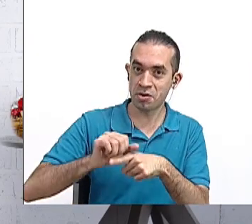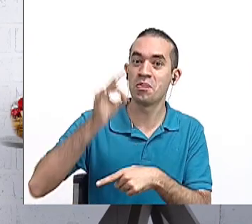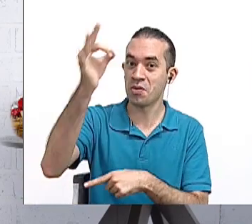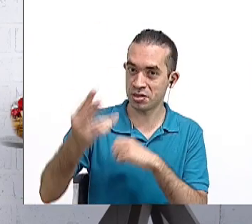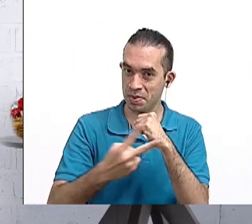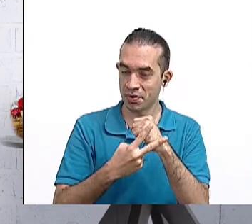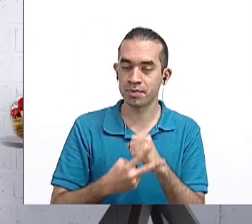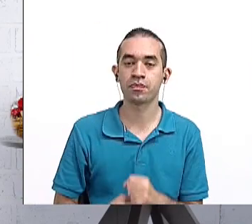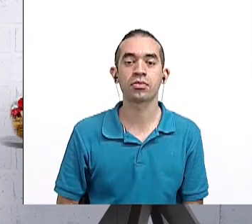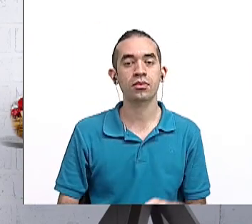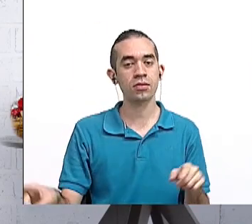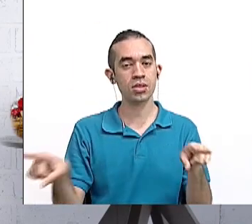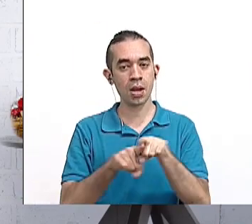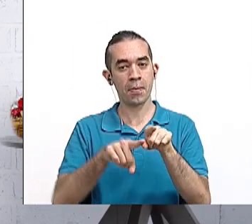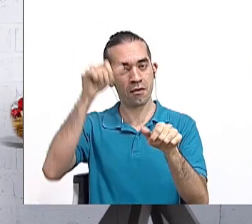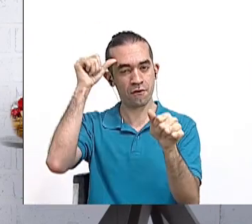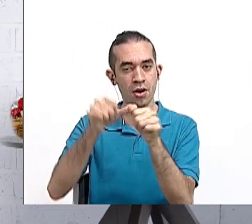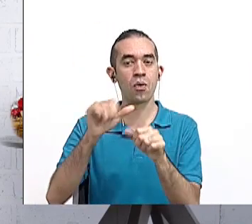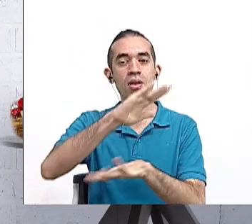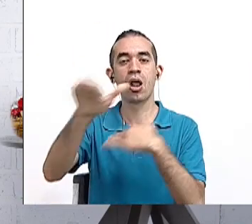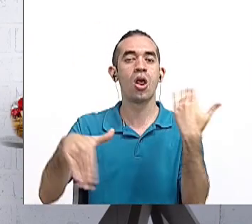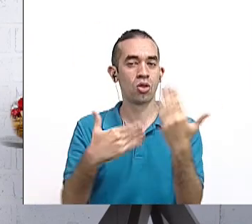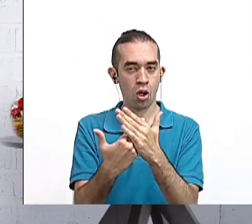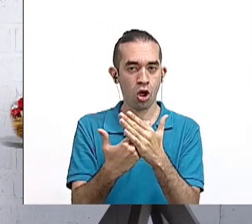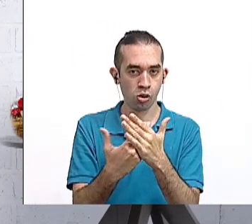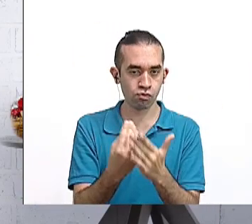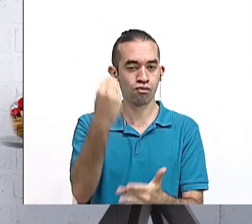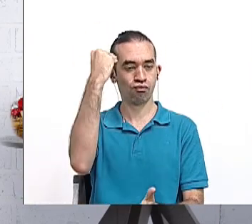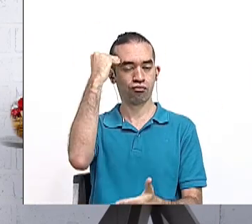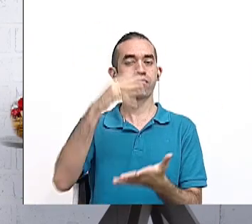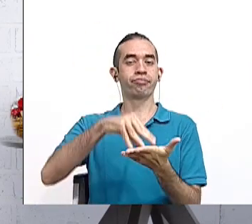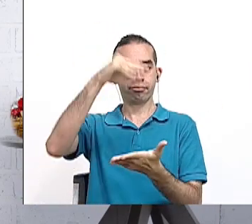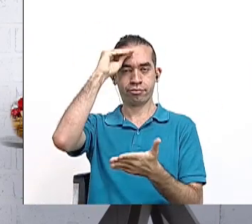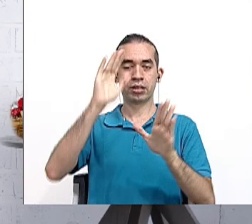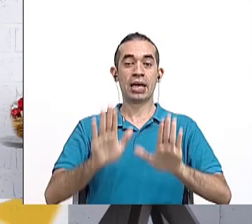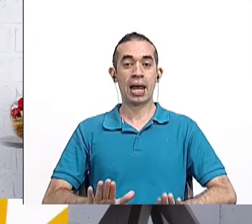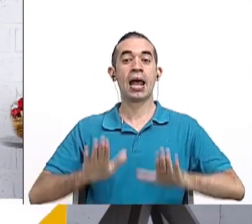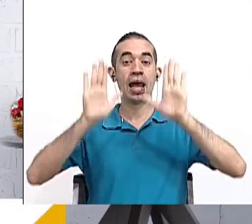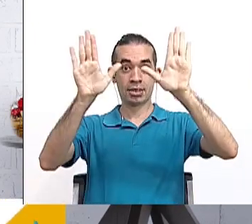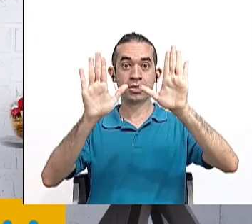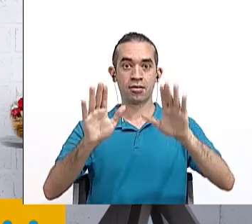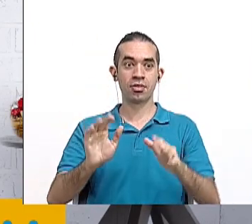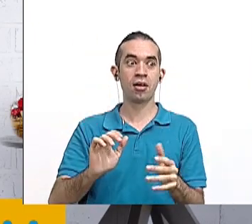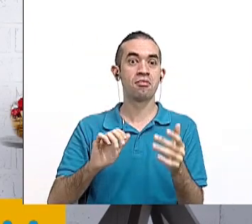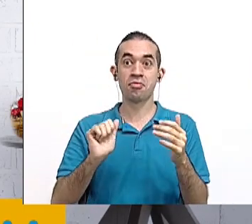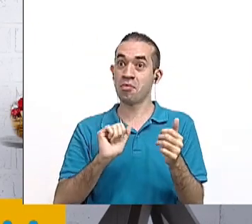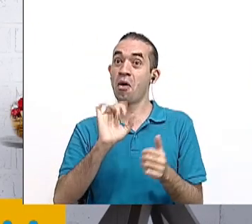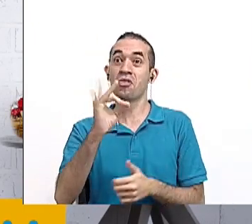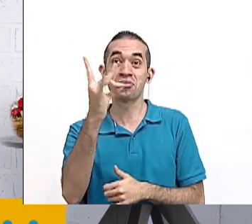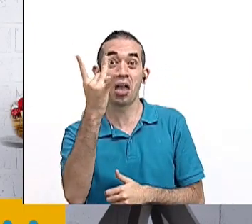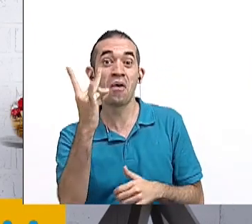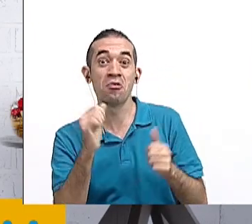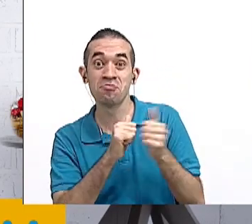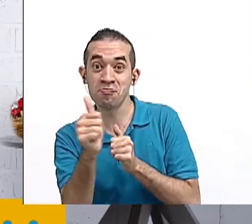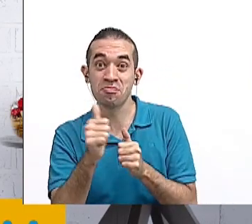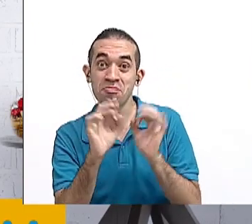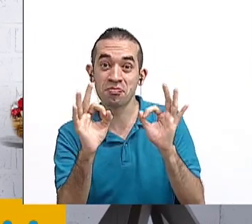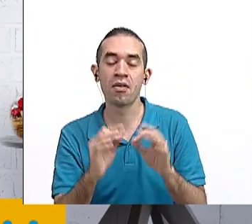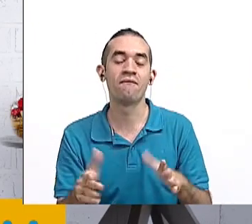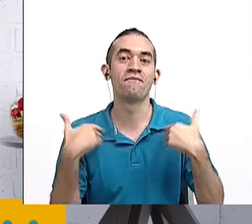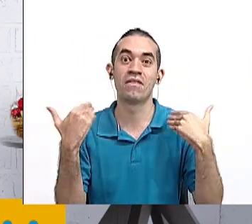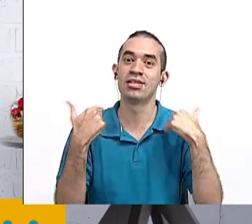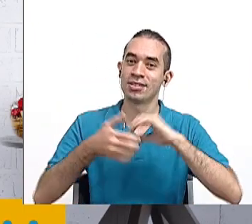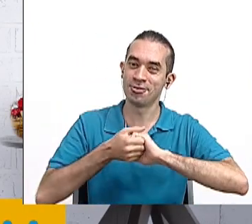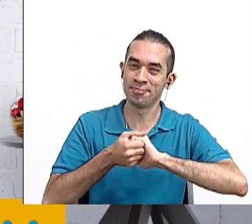recordar todo para que todos nos quede con un aprendizaje excelente para estar en octavos que he hecho los felicito mi nombre es